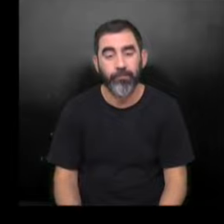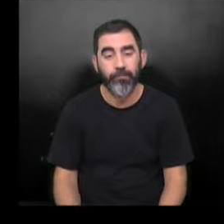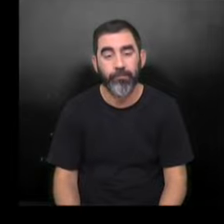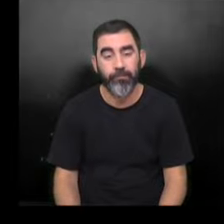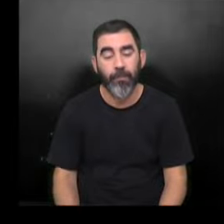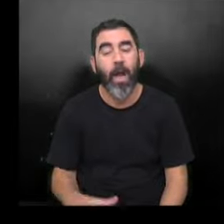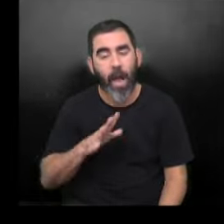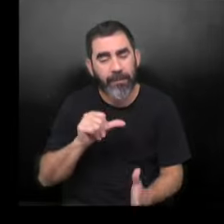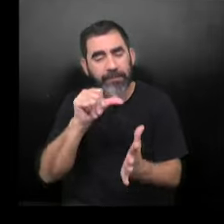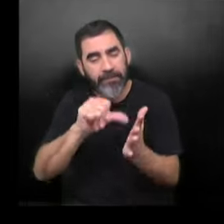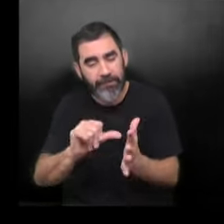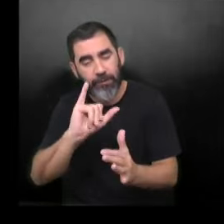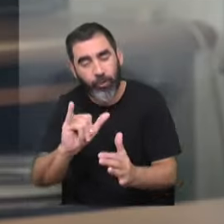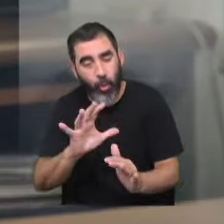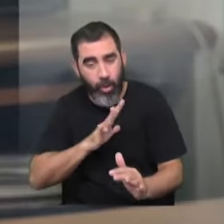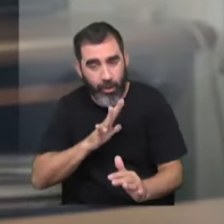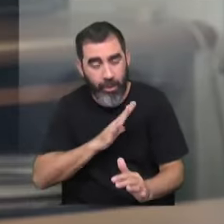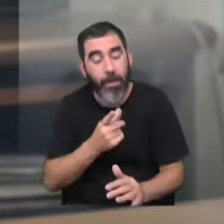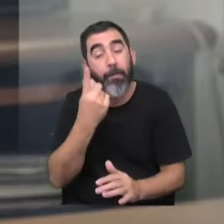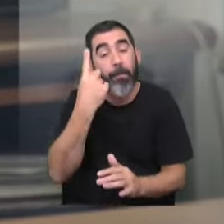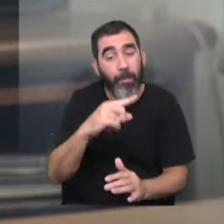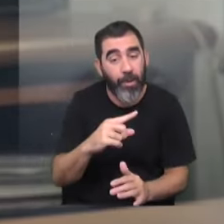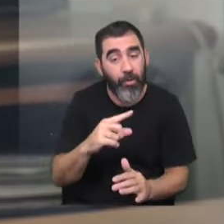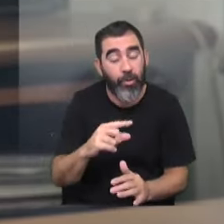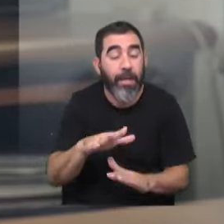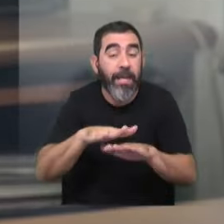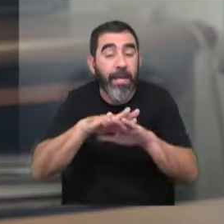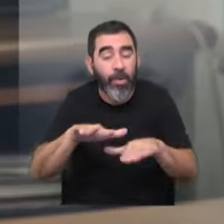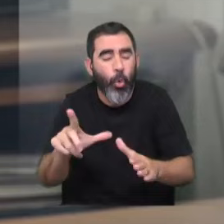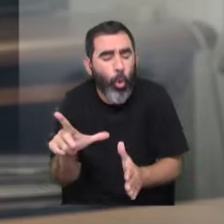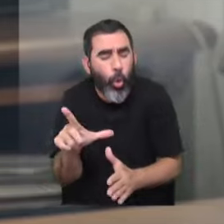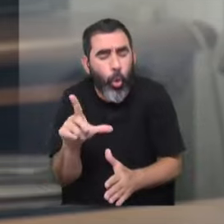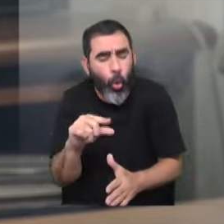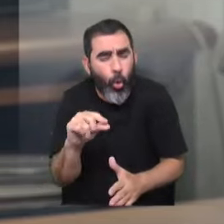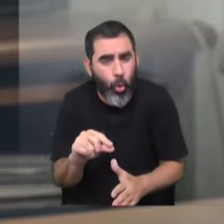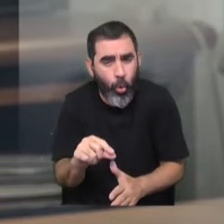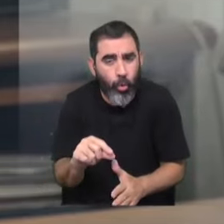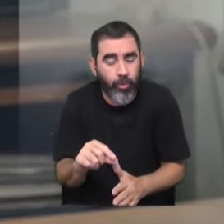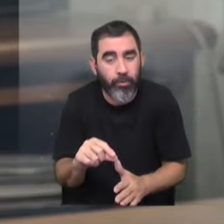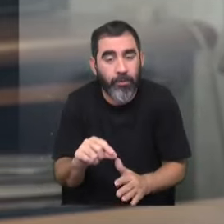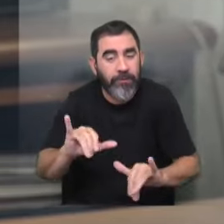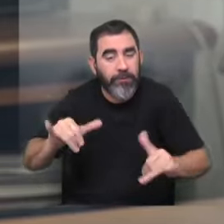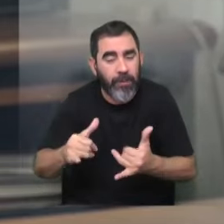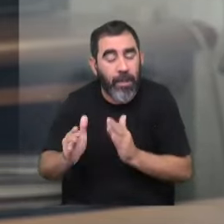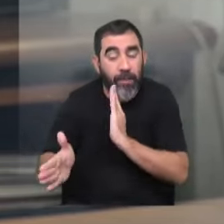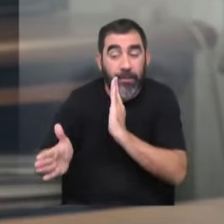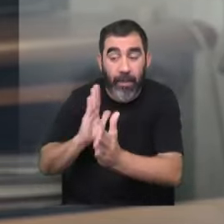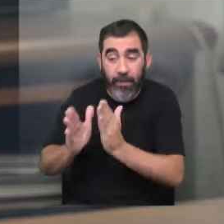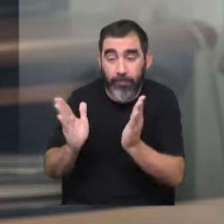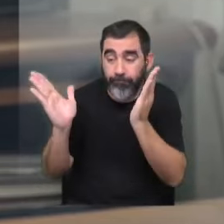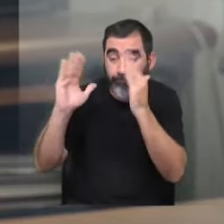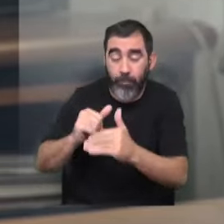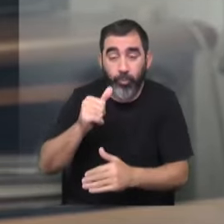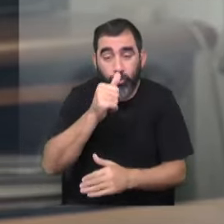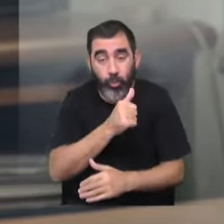Hay cirugías correctoras de pie, pero son para cuando el niño tiene dolor, a pesar de instaurado un tratamiento no